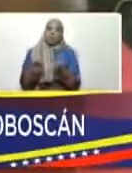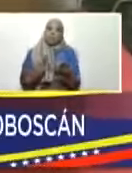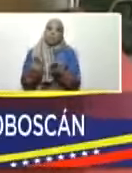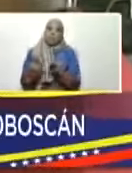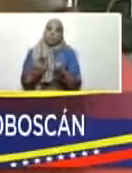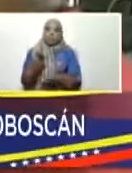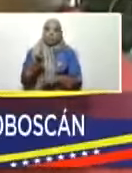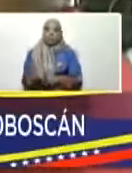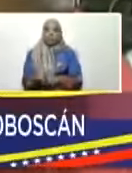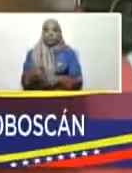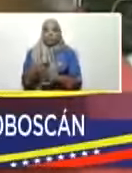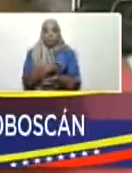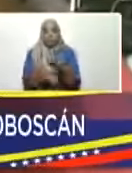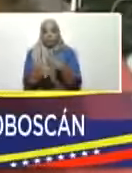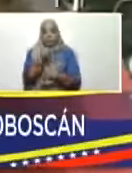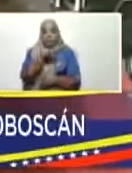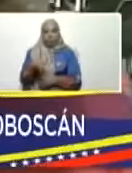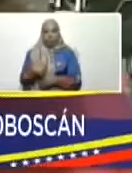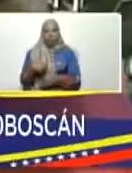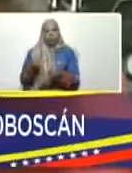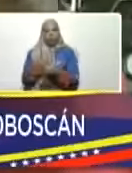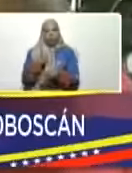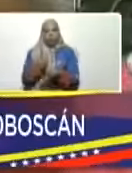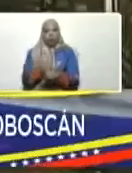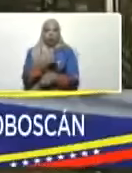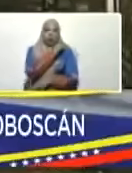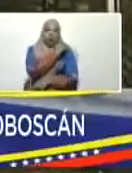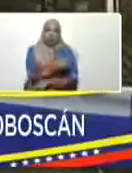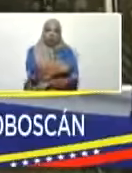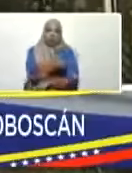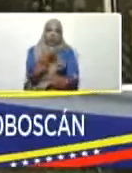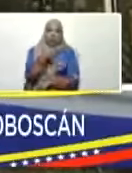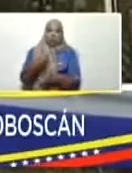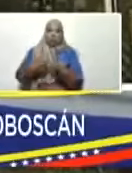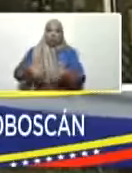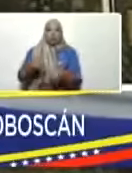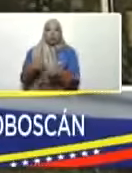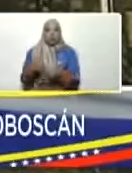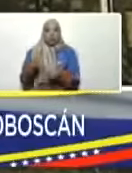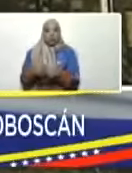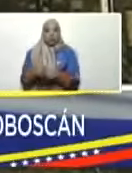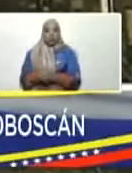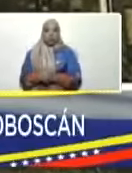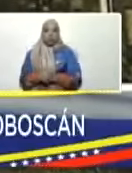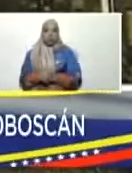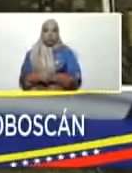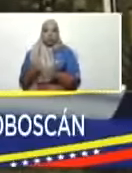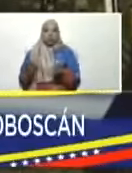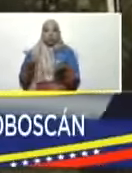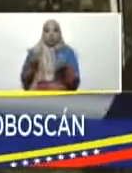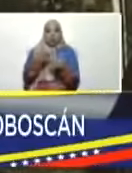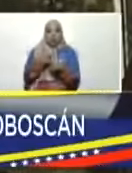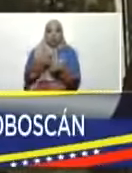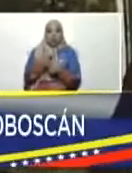también para abrirle los brazos para esa transición energética. No es petróleo, nada más crudo. Gas,